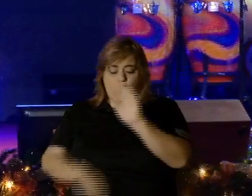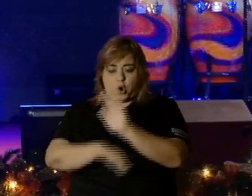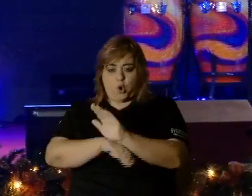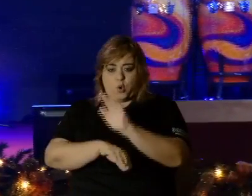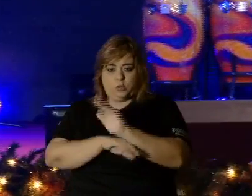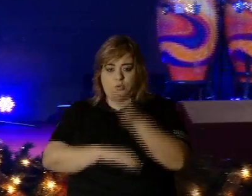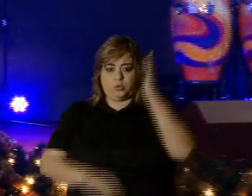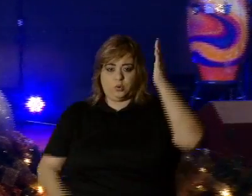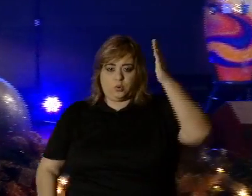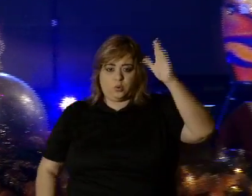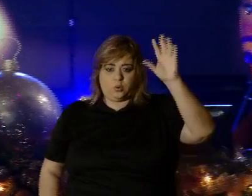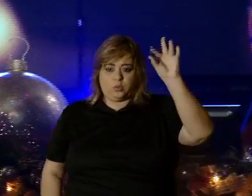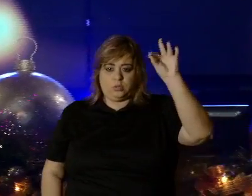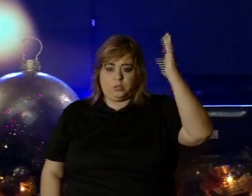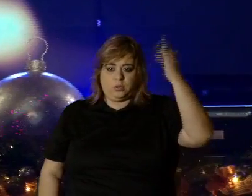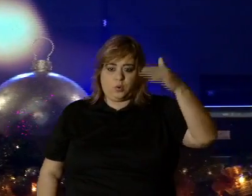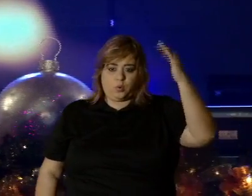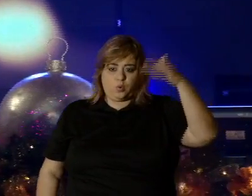termina el asunto este, el 7?